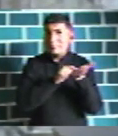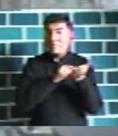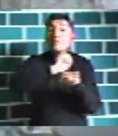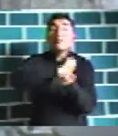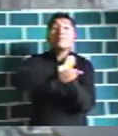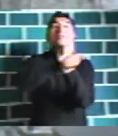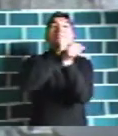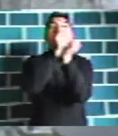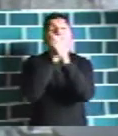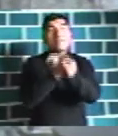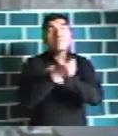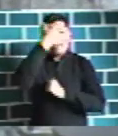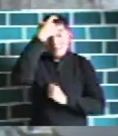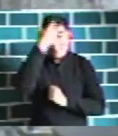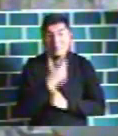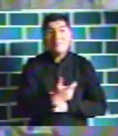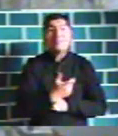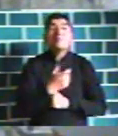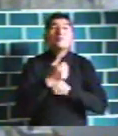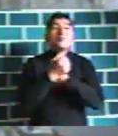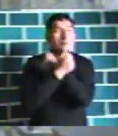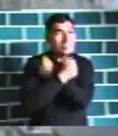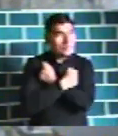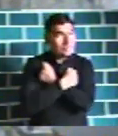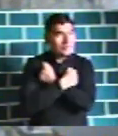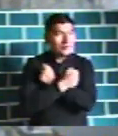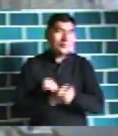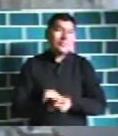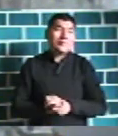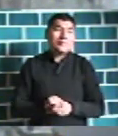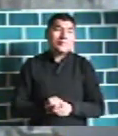convirtámonos en el amor